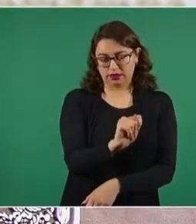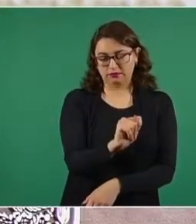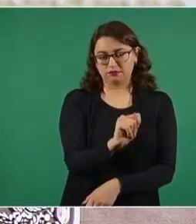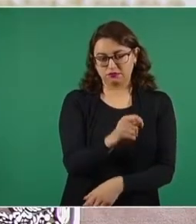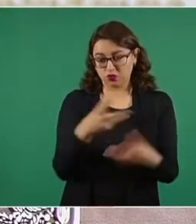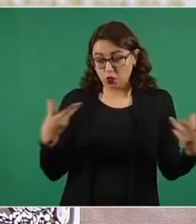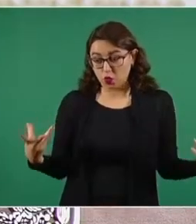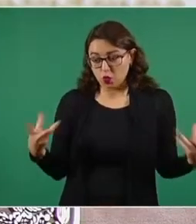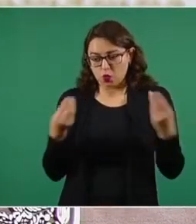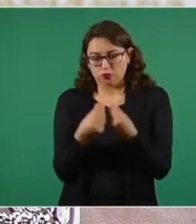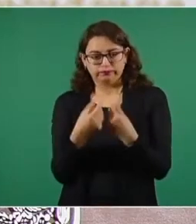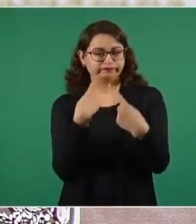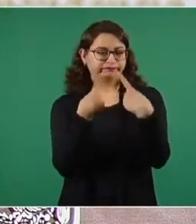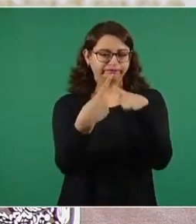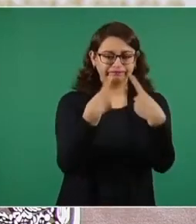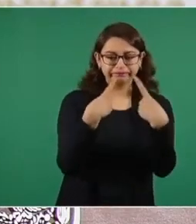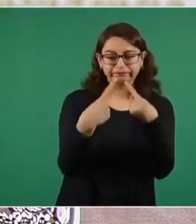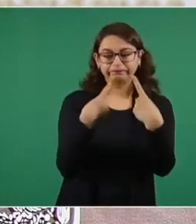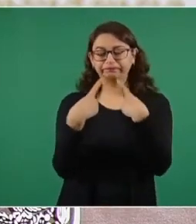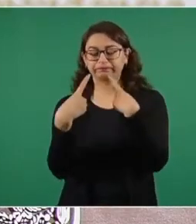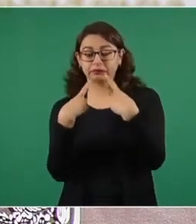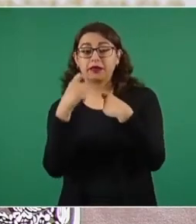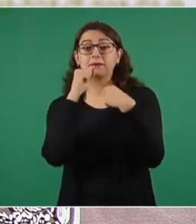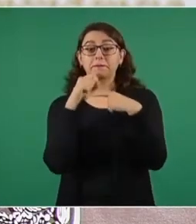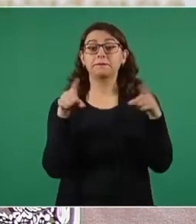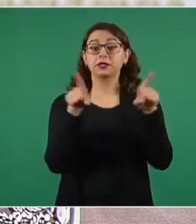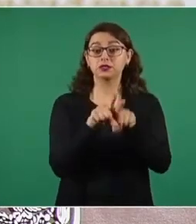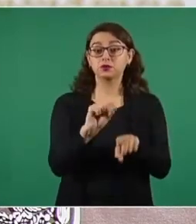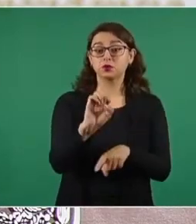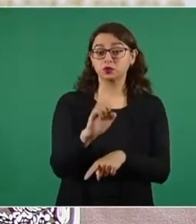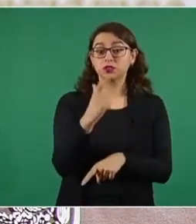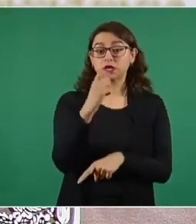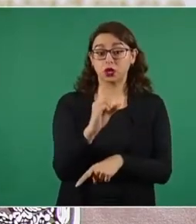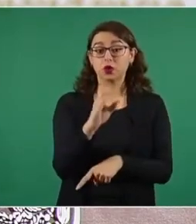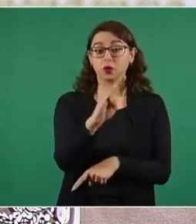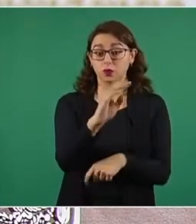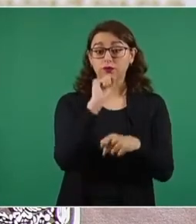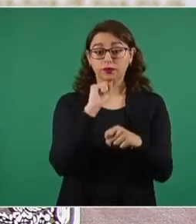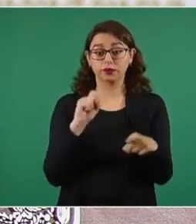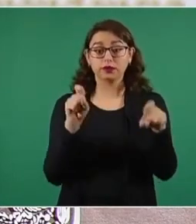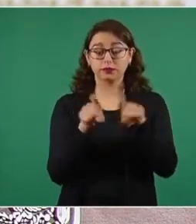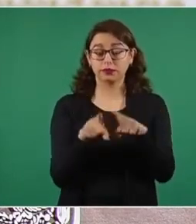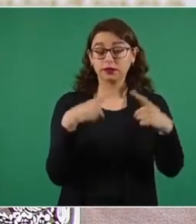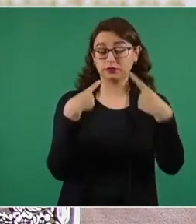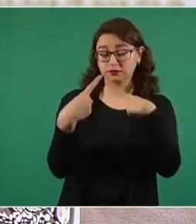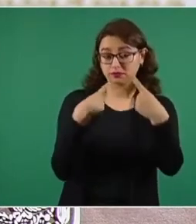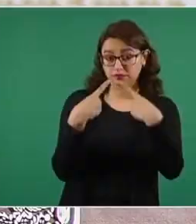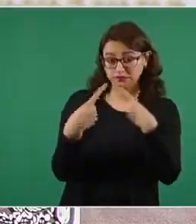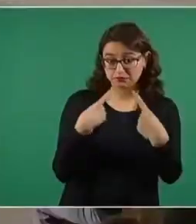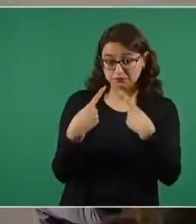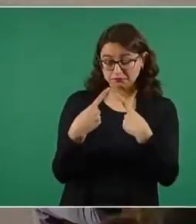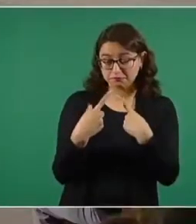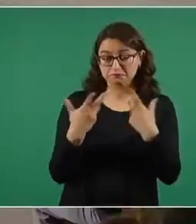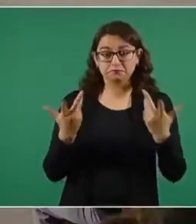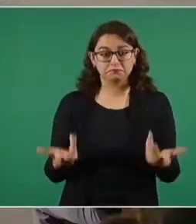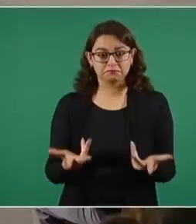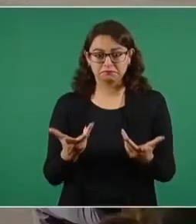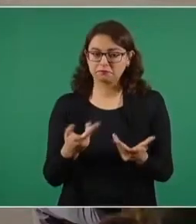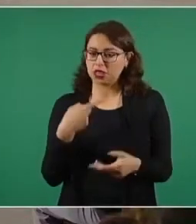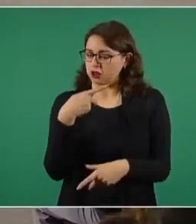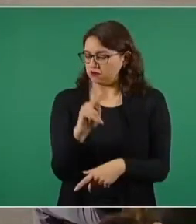Transportes y la Secretaría de Gobernación. Pero cuando tengamos más